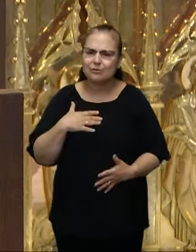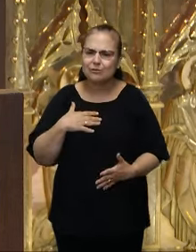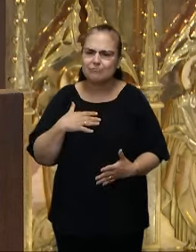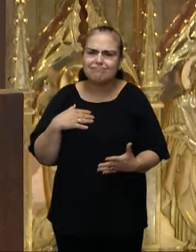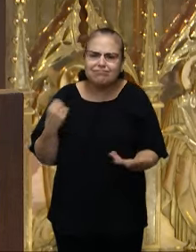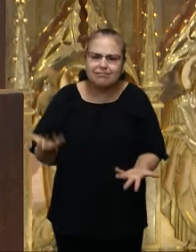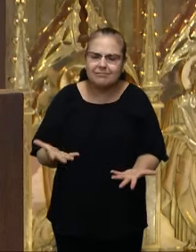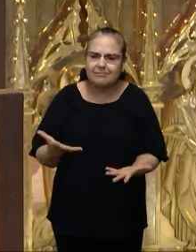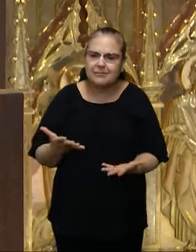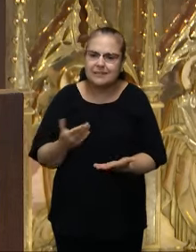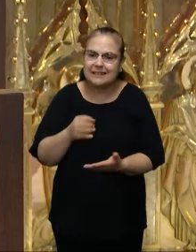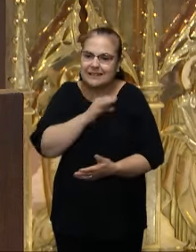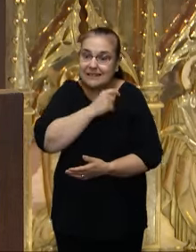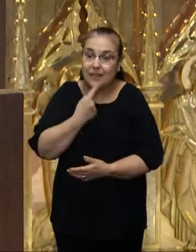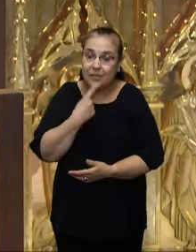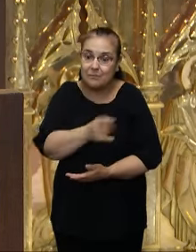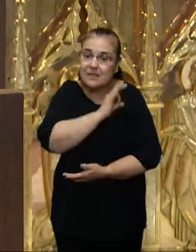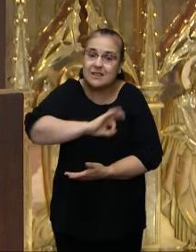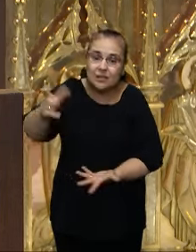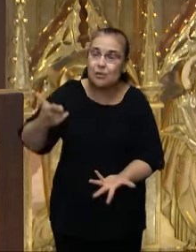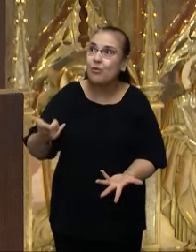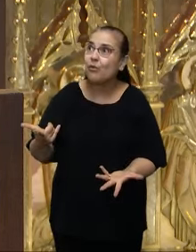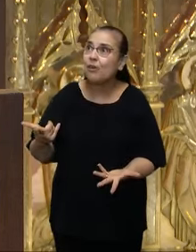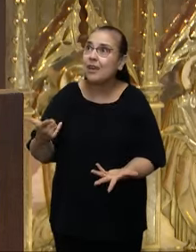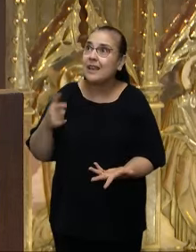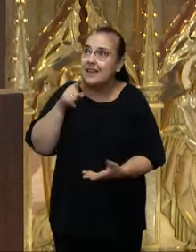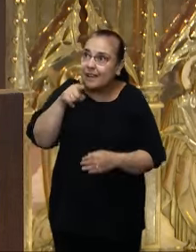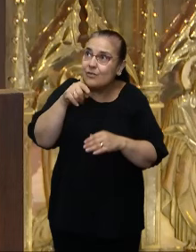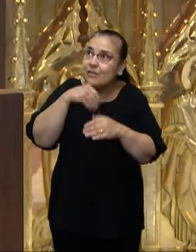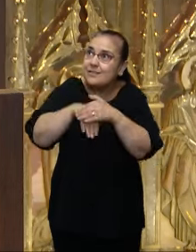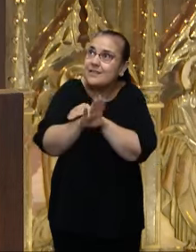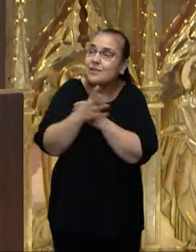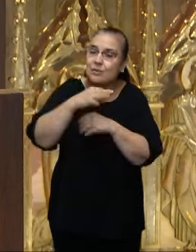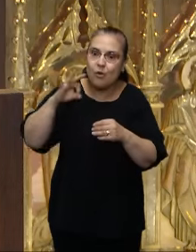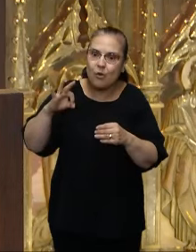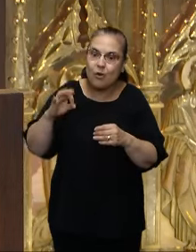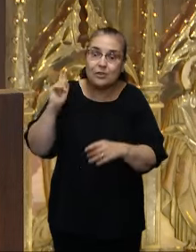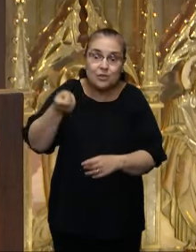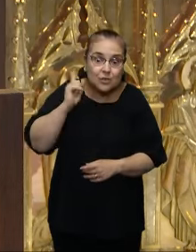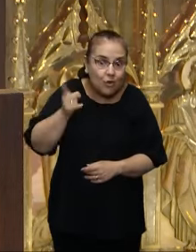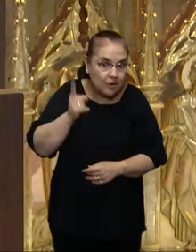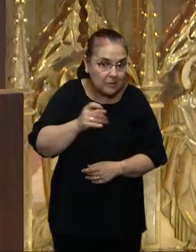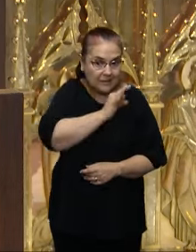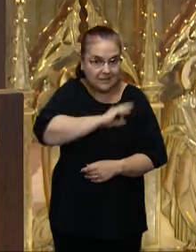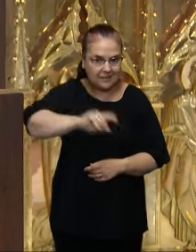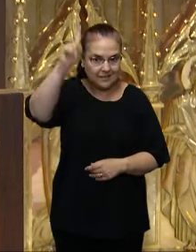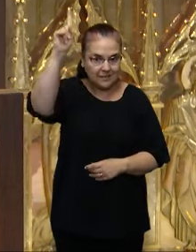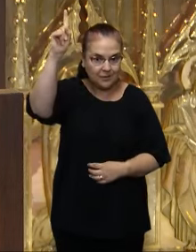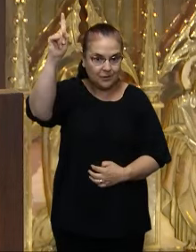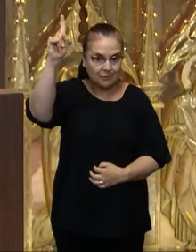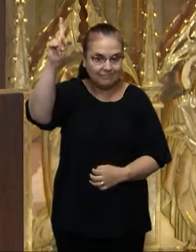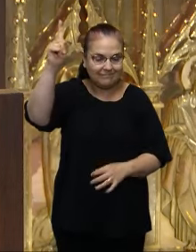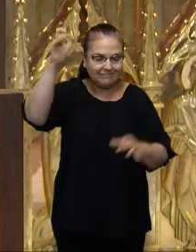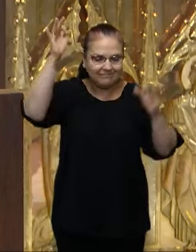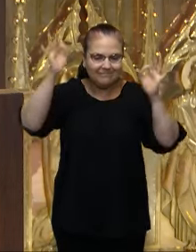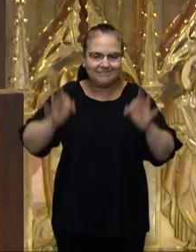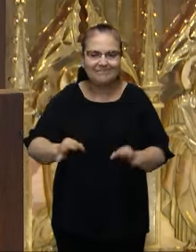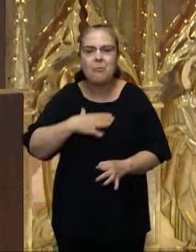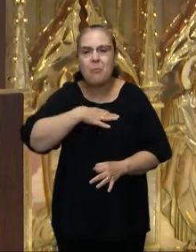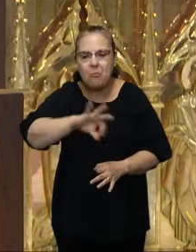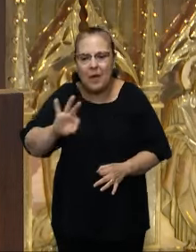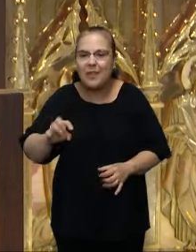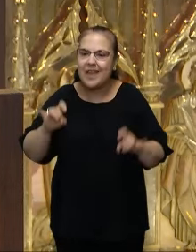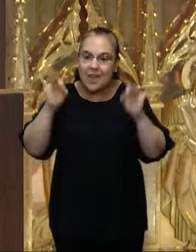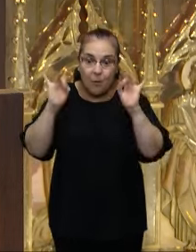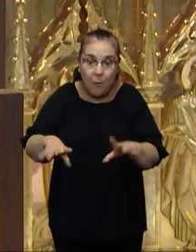Señor, ese es nuestro tesoro. Y solo el Señor es el que puede, igual que en el